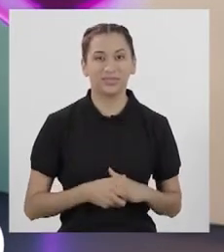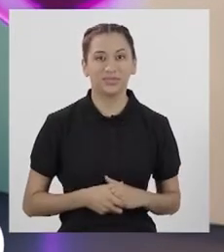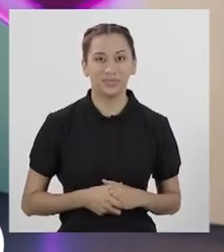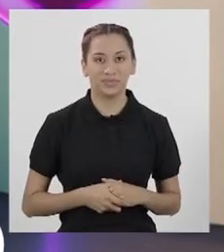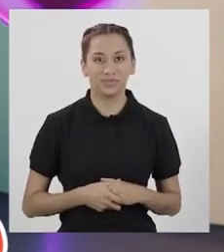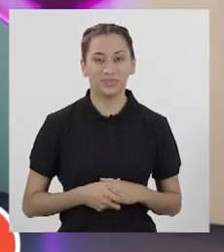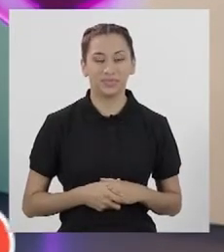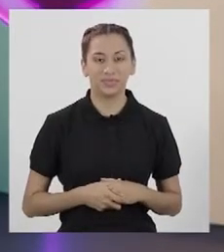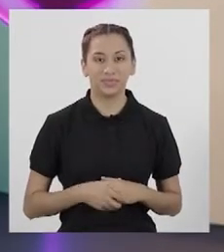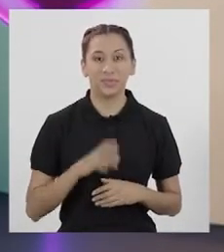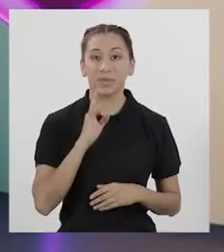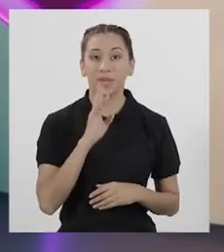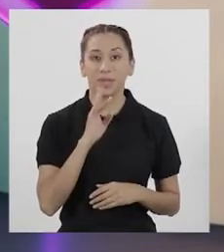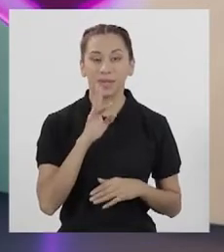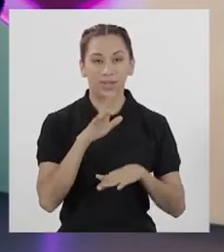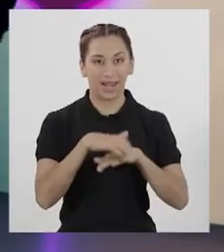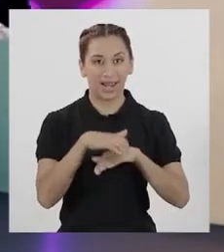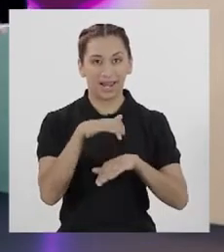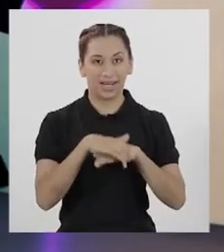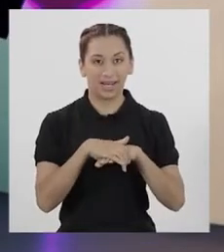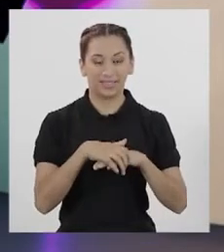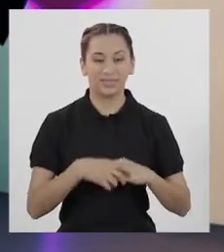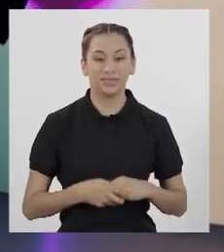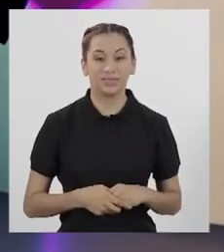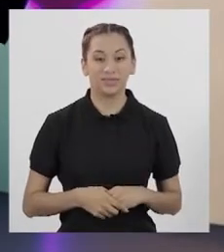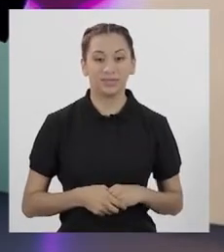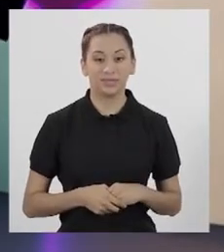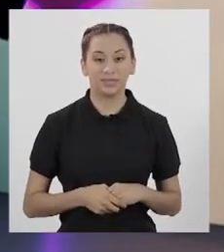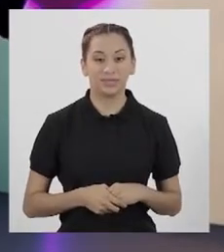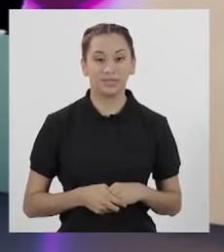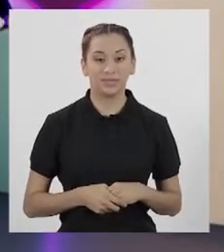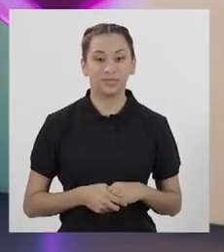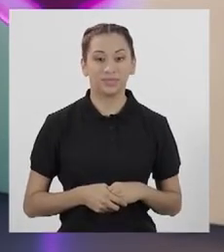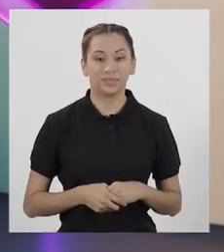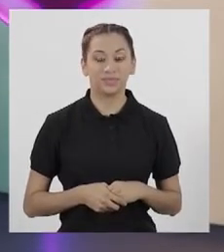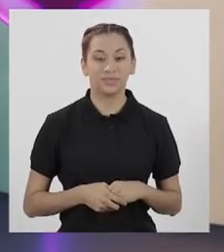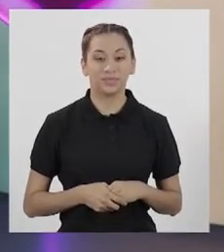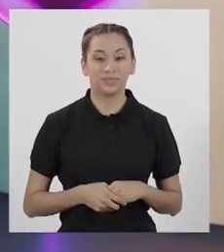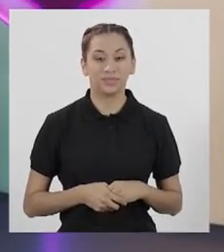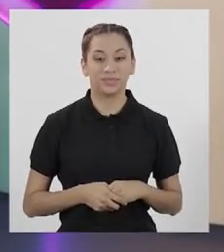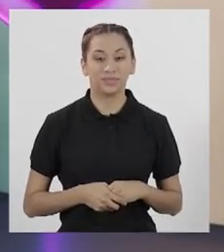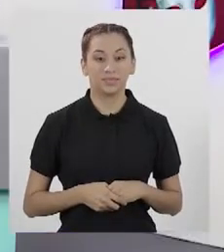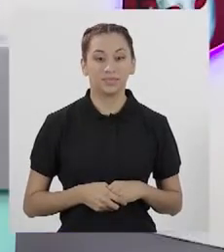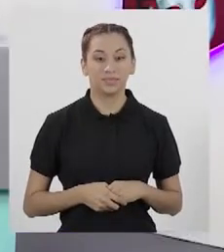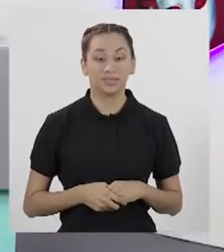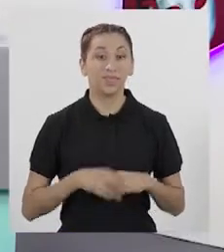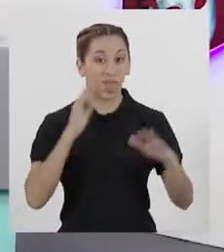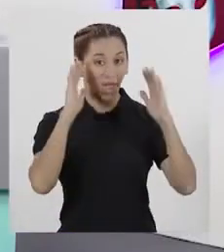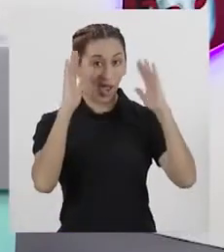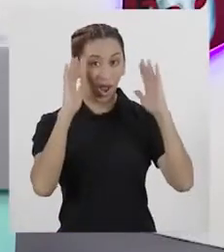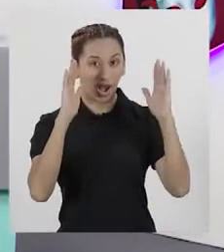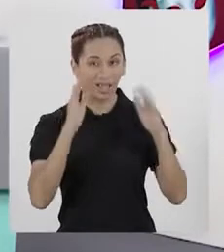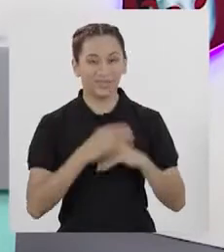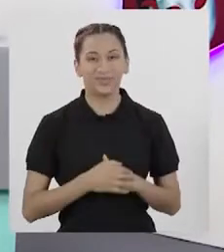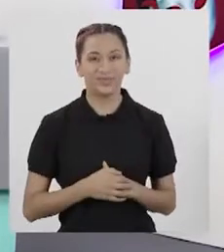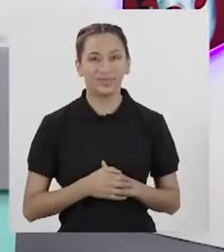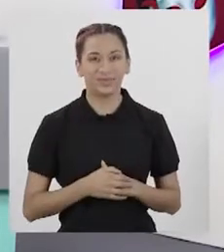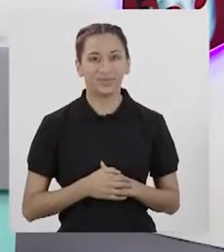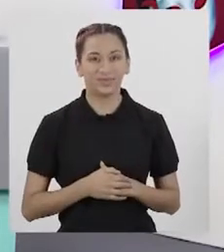friend. Yes, old chump. I believe we need to interfere. Hello. Hola.